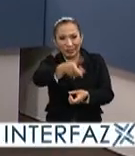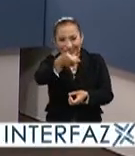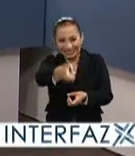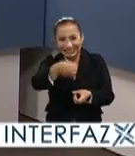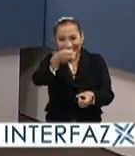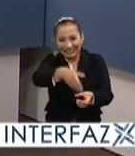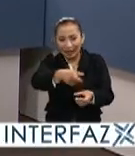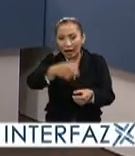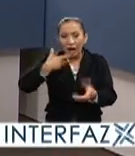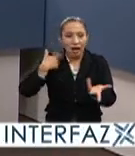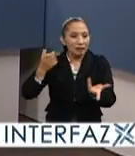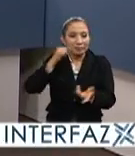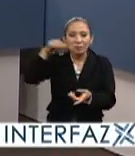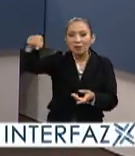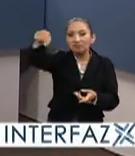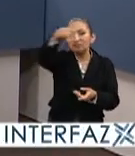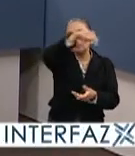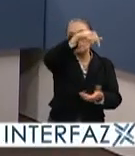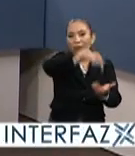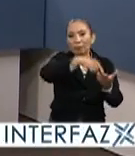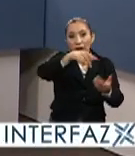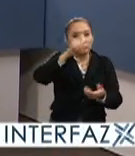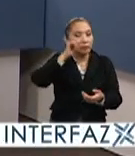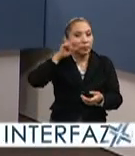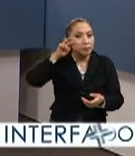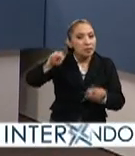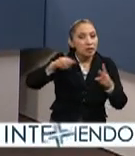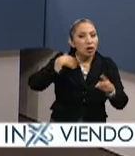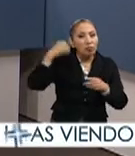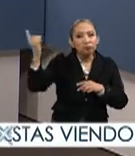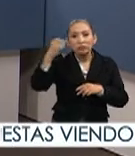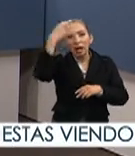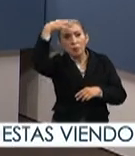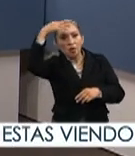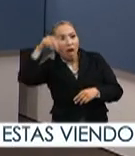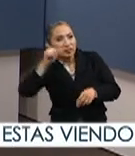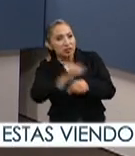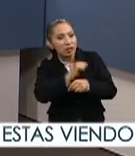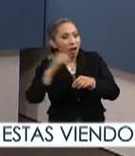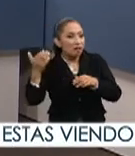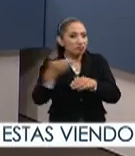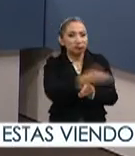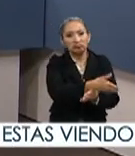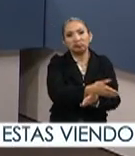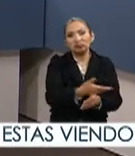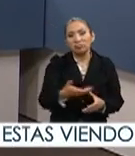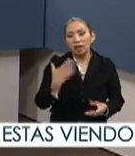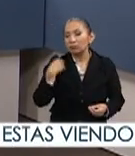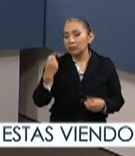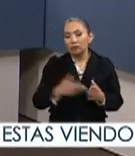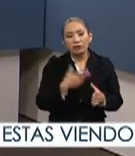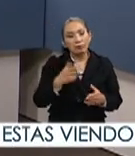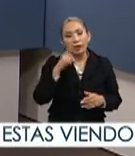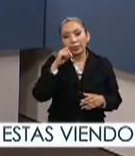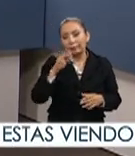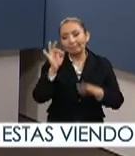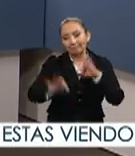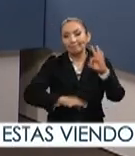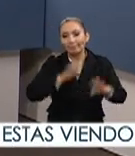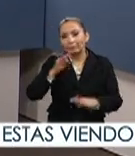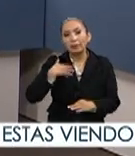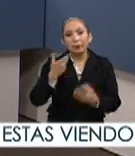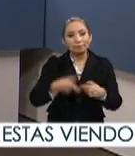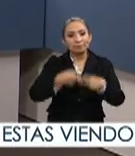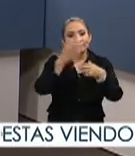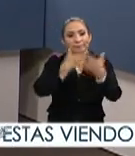en los transportes públicos, donde siempre están, pero siempre hemos visto también pasar una ambulancia. Y bueno, pues muchos han sido atendidos por ustedes.